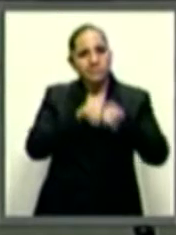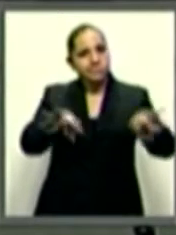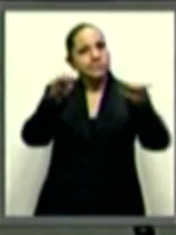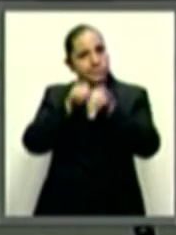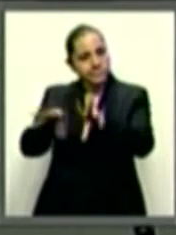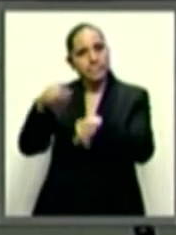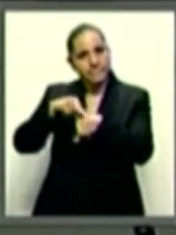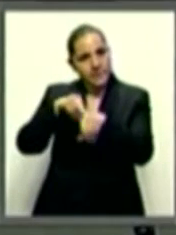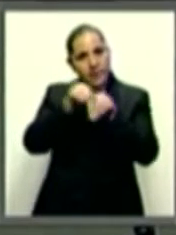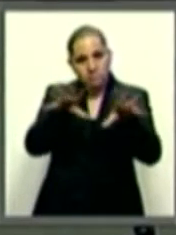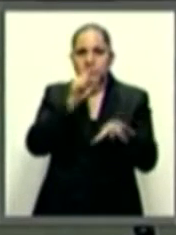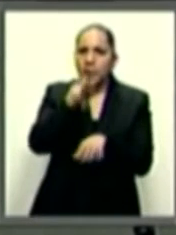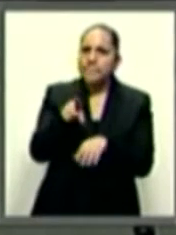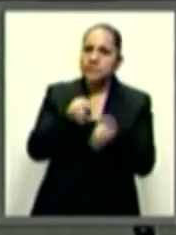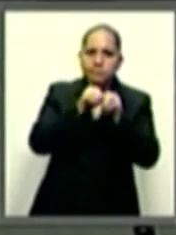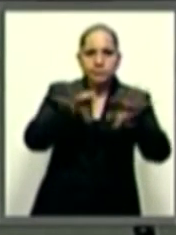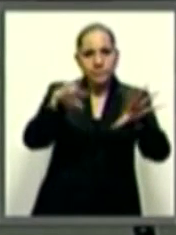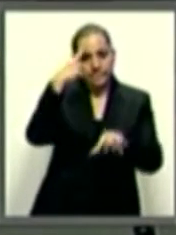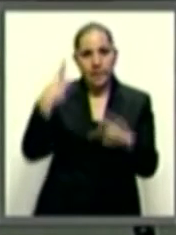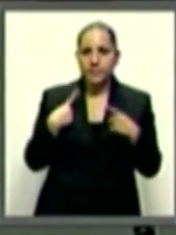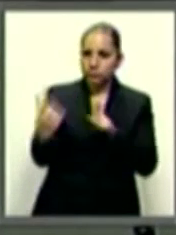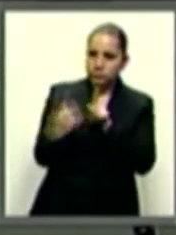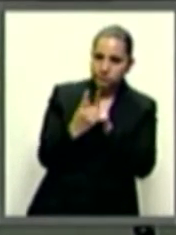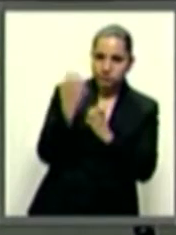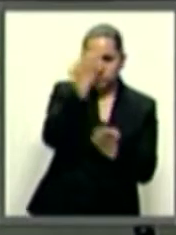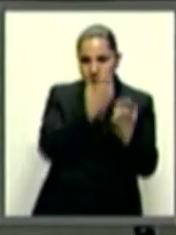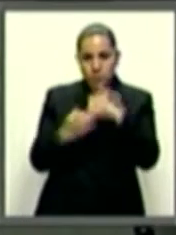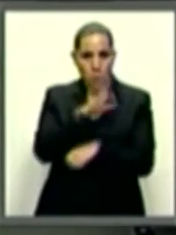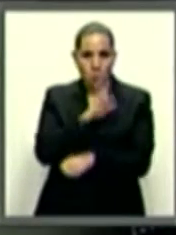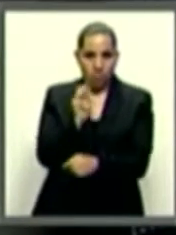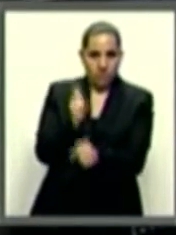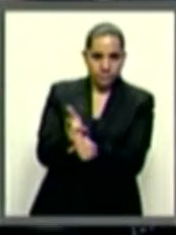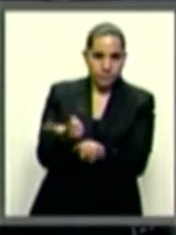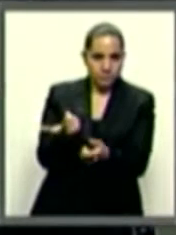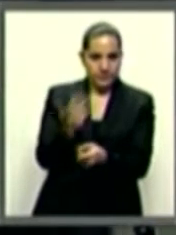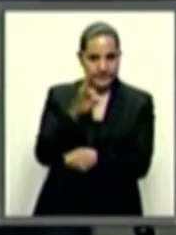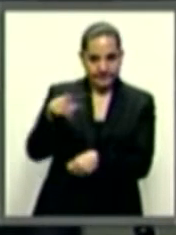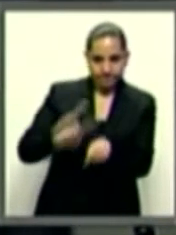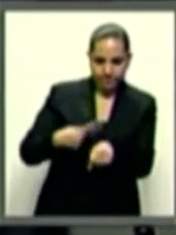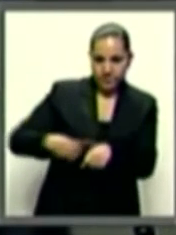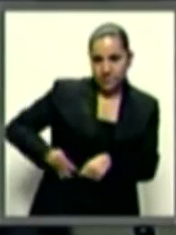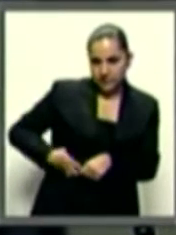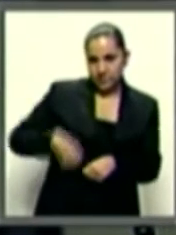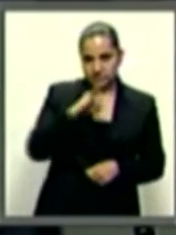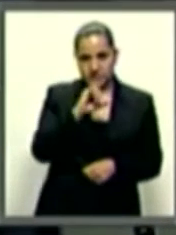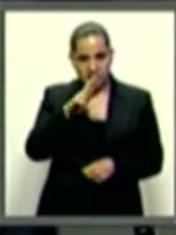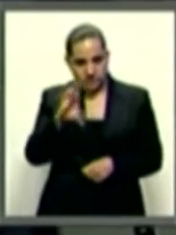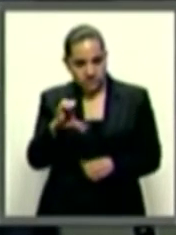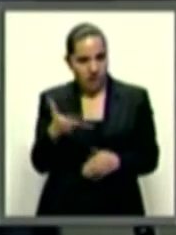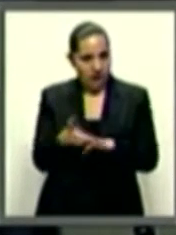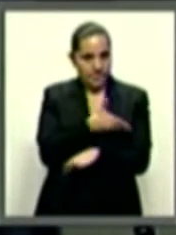prevenir, diagnosticar oportunamente y atender los casos de insuficiencia renal crónica. Conscientes de que la atención y tratamiento